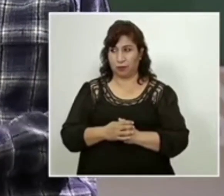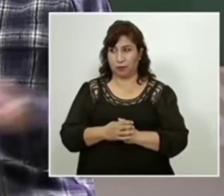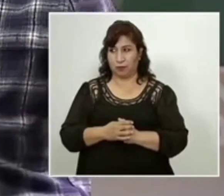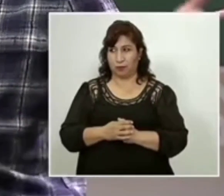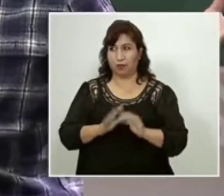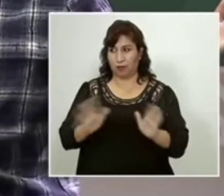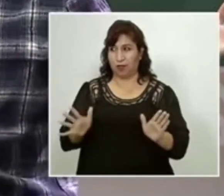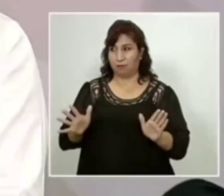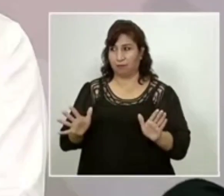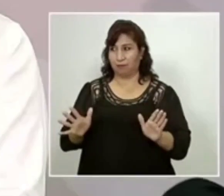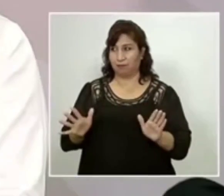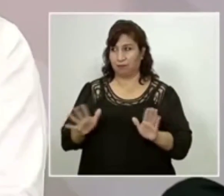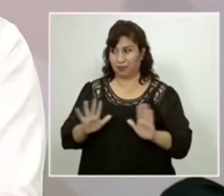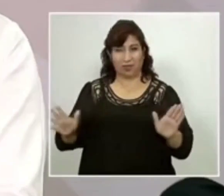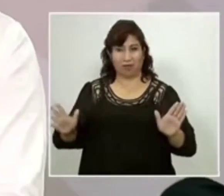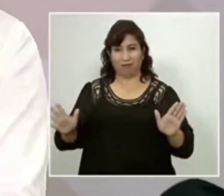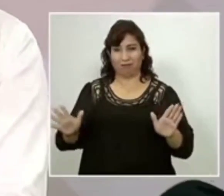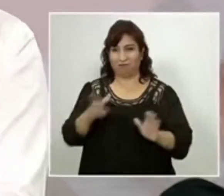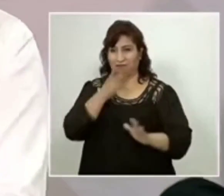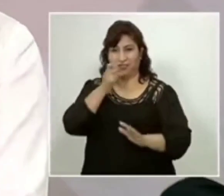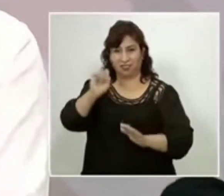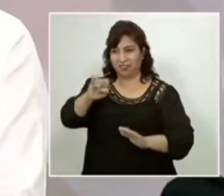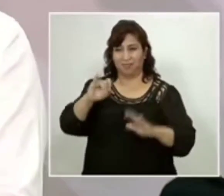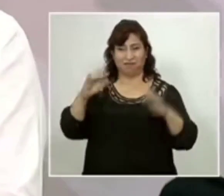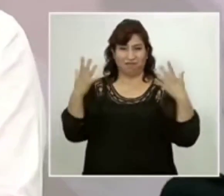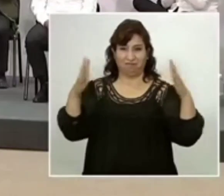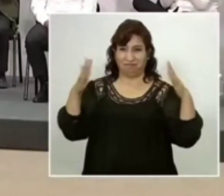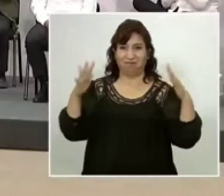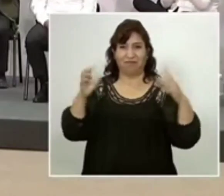Ya está, ya está. Un aplauso.